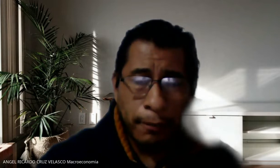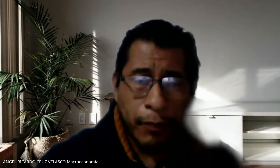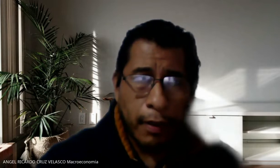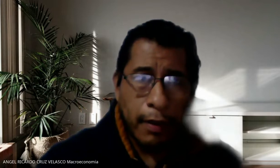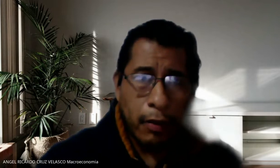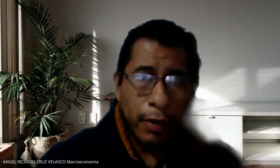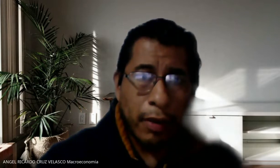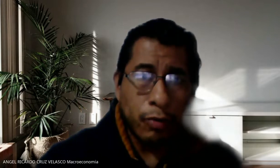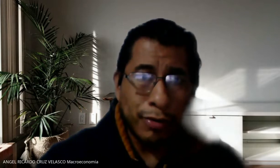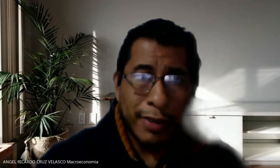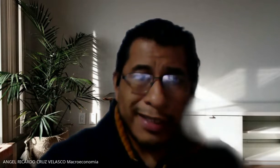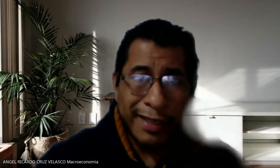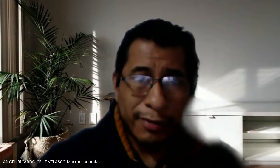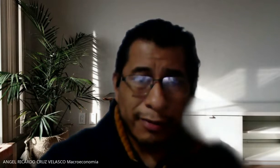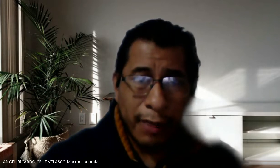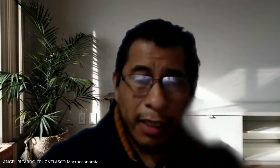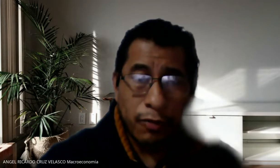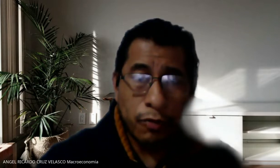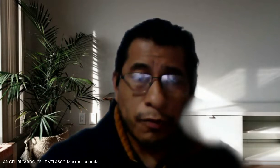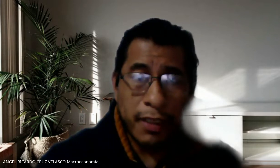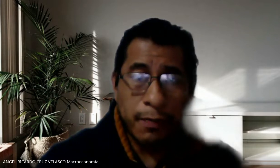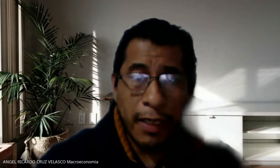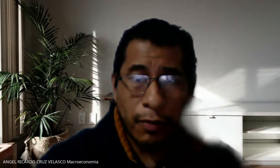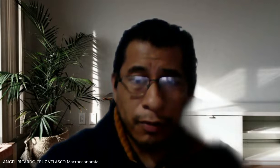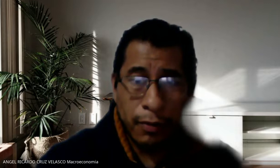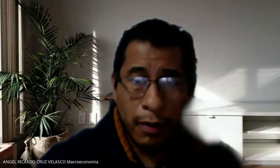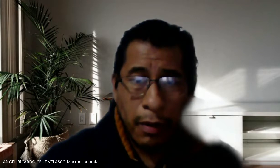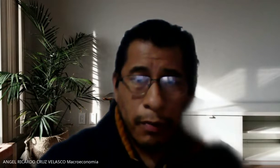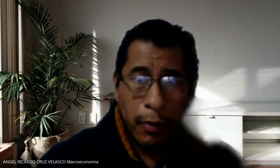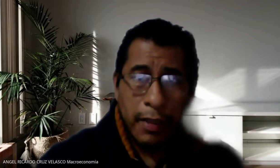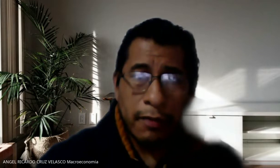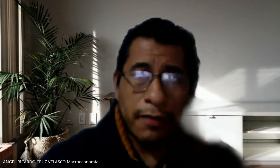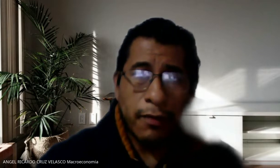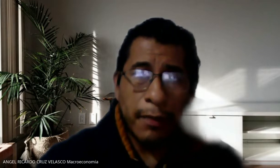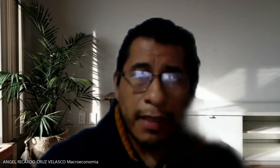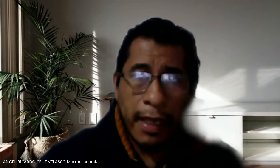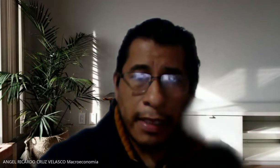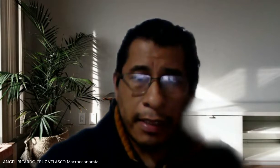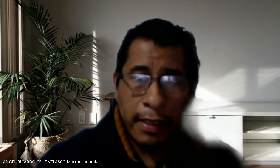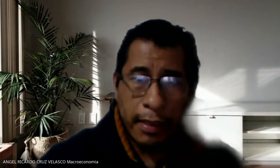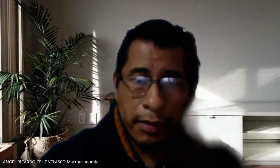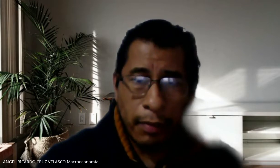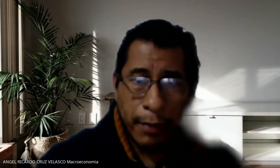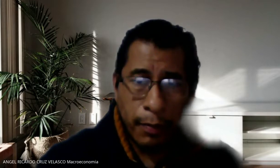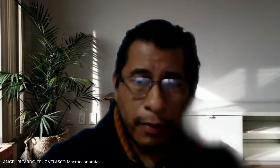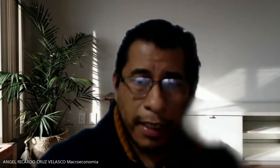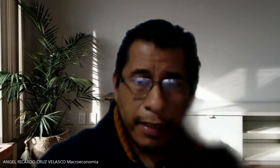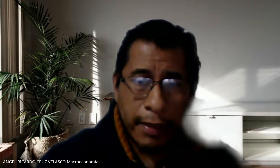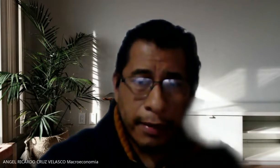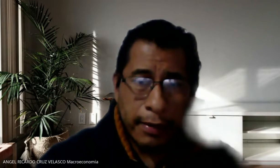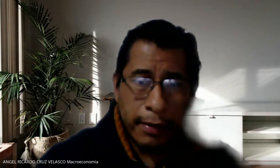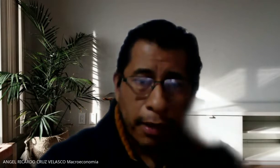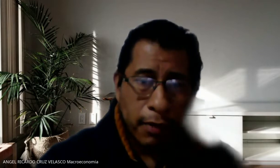económico. Los recursos son escasos, no hay recursos suficientes para todos. Por lo tanto, es fundamental y sumamente